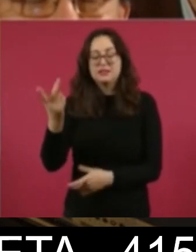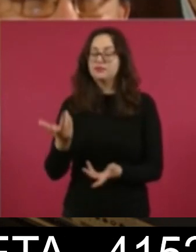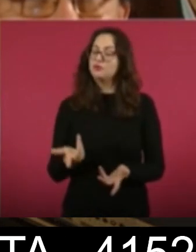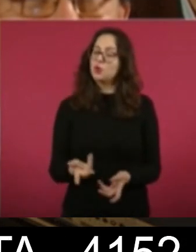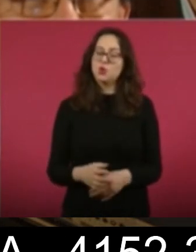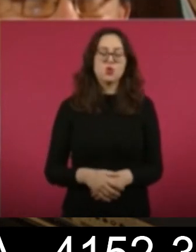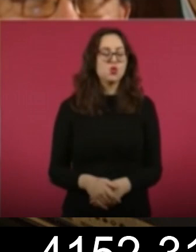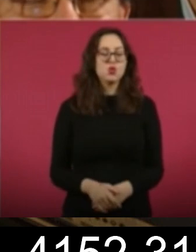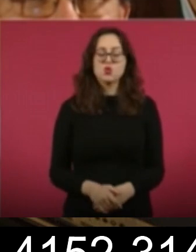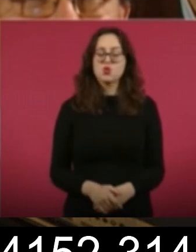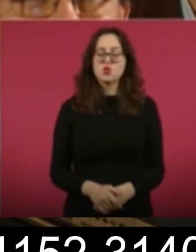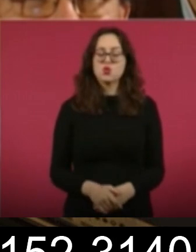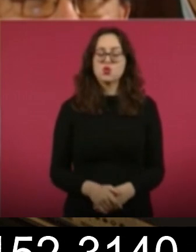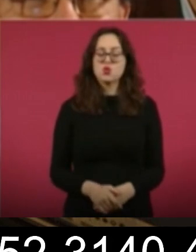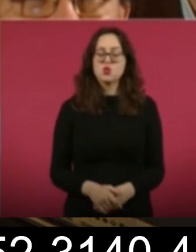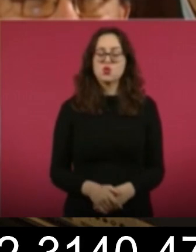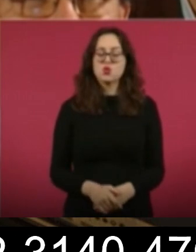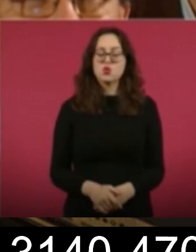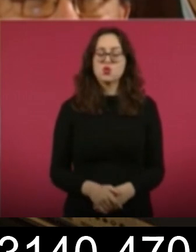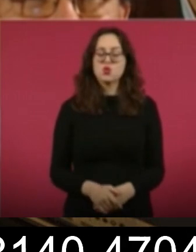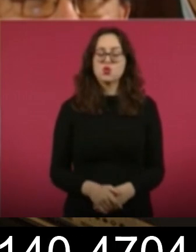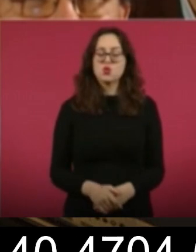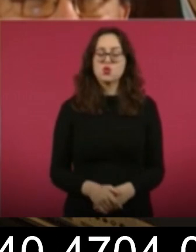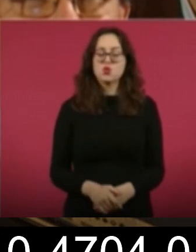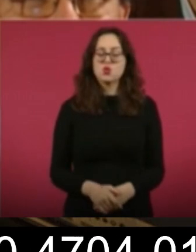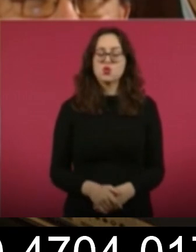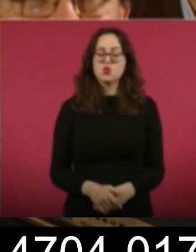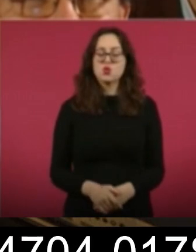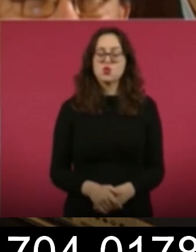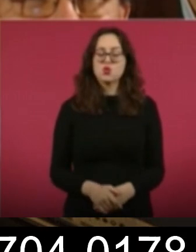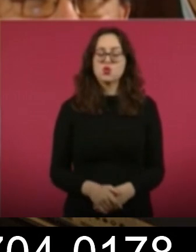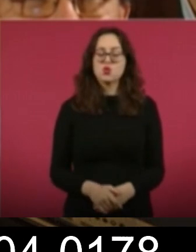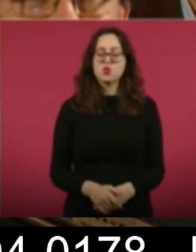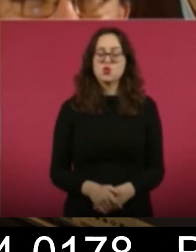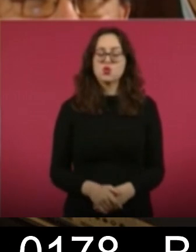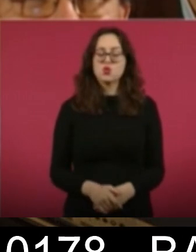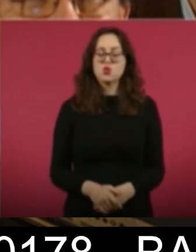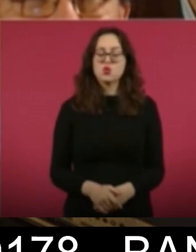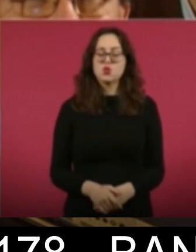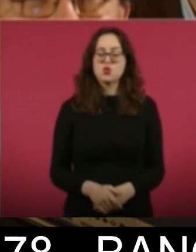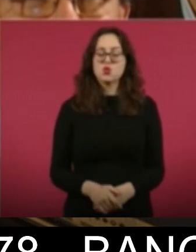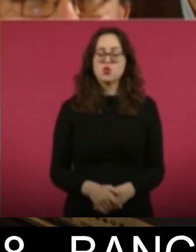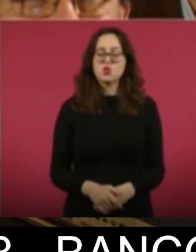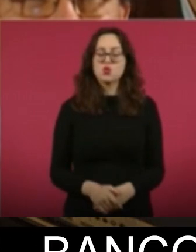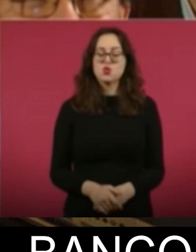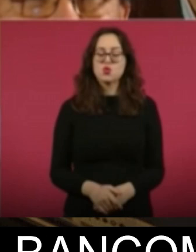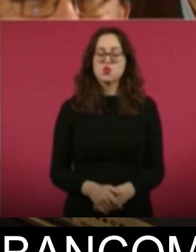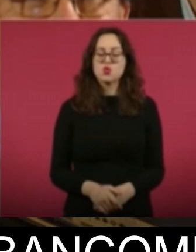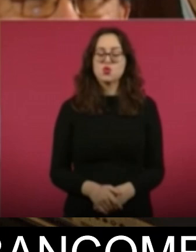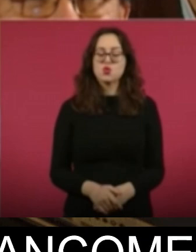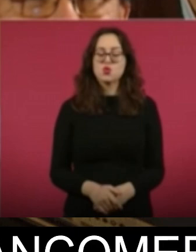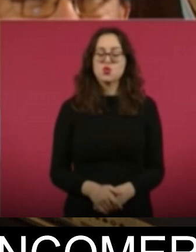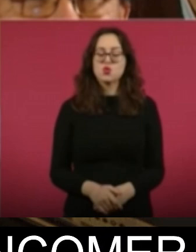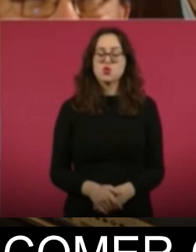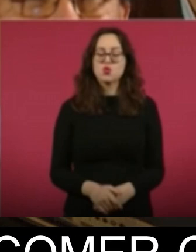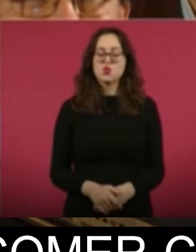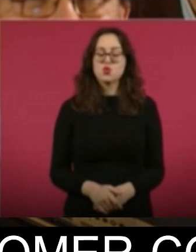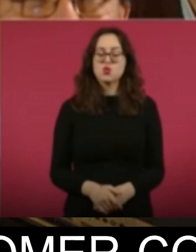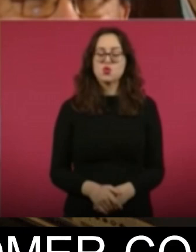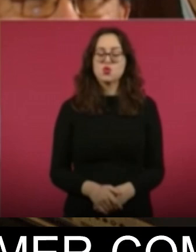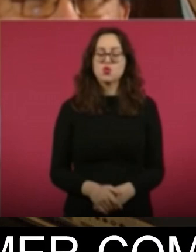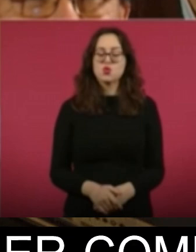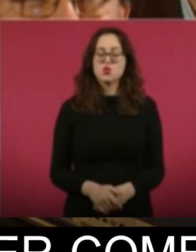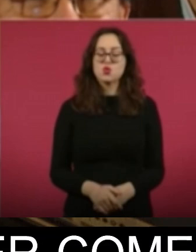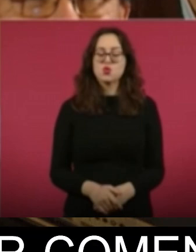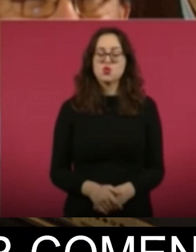manipular la cara la carilla la carilla de molesto porque quién soy yo para meter las manos por el pueblo de Nuevo León solo soy